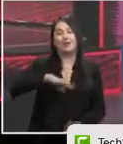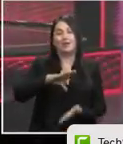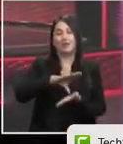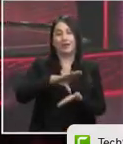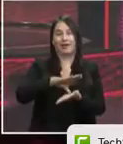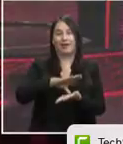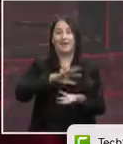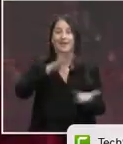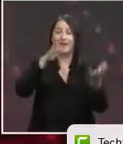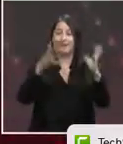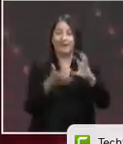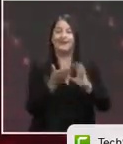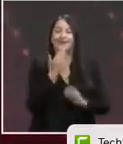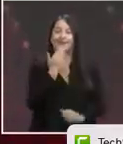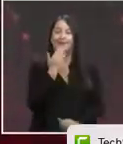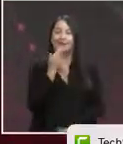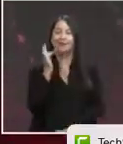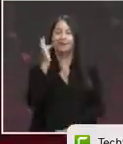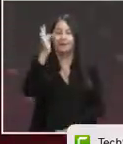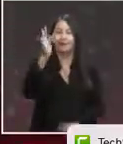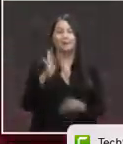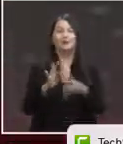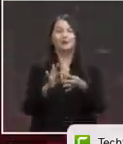el mundo y el futuro. Muchas gracias.